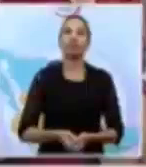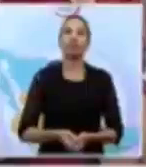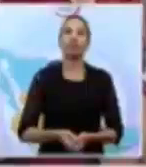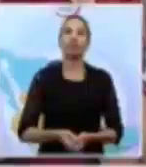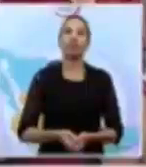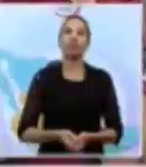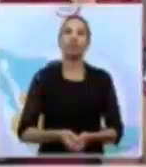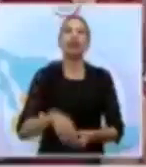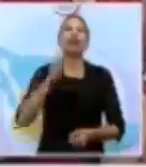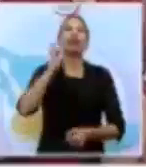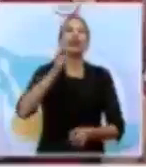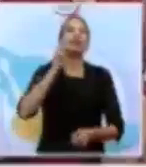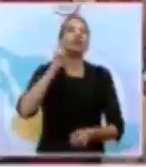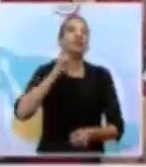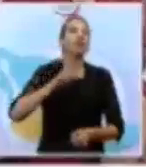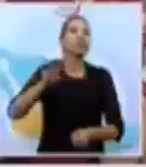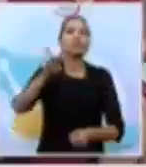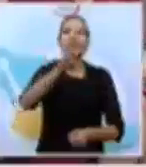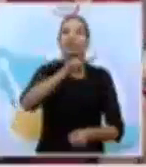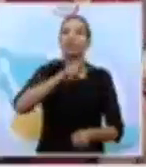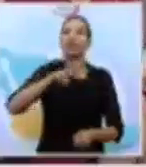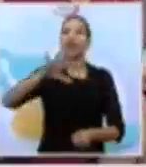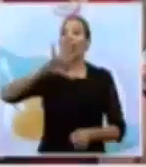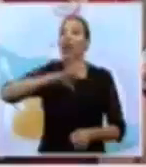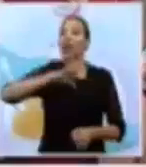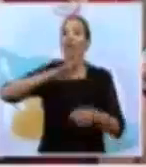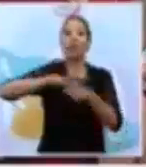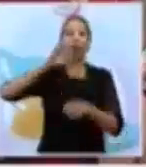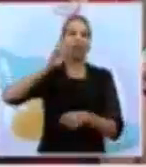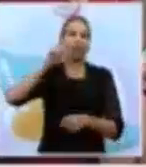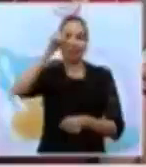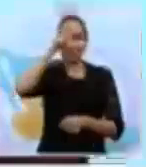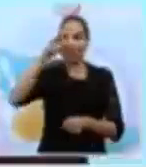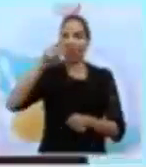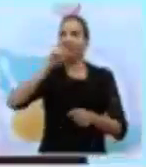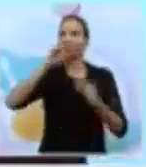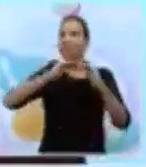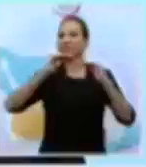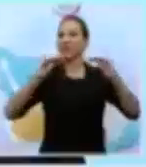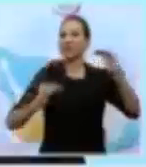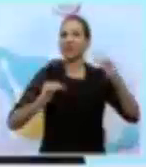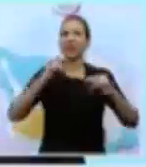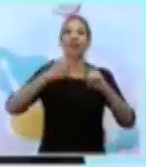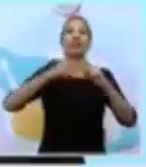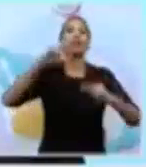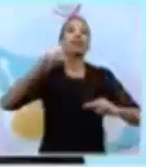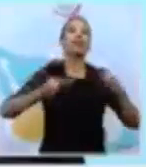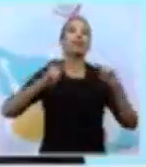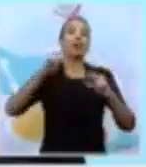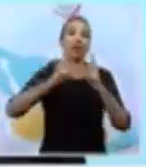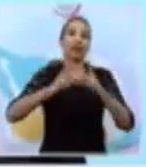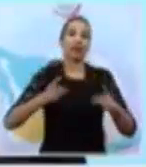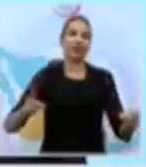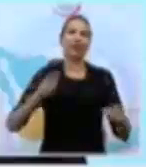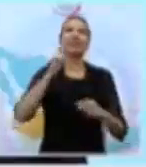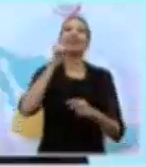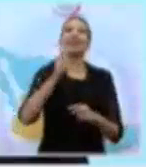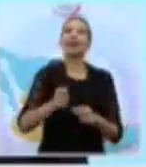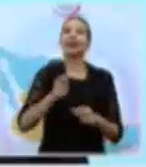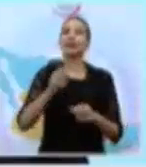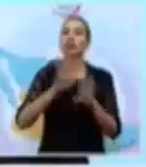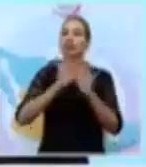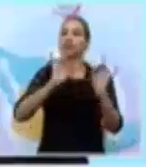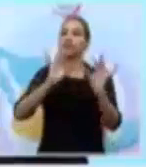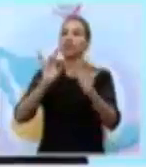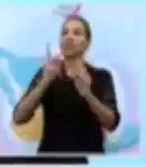Y lo que observamos es que la mayor parte de estas desigualdades en niveles de desarrollo ocurre